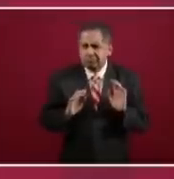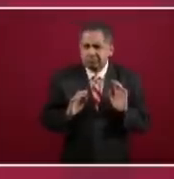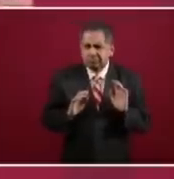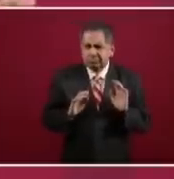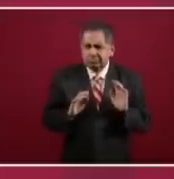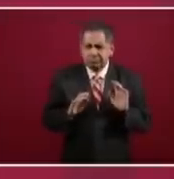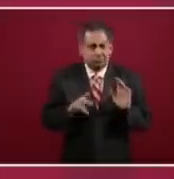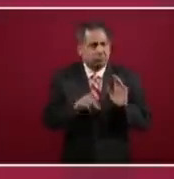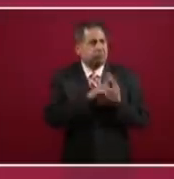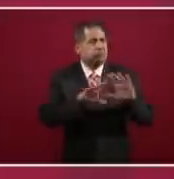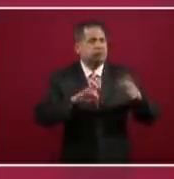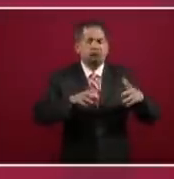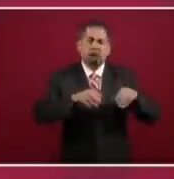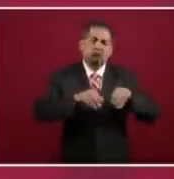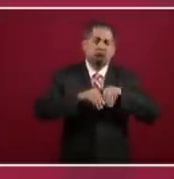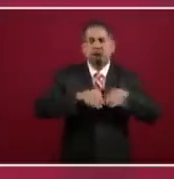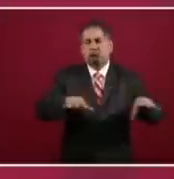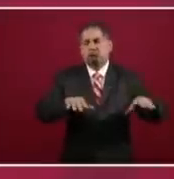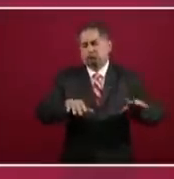refiero a los medios